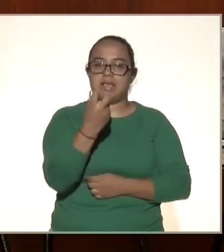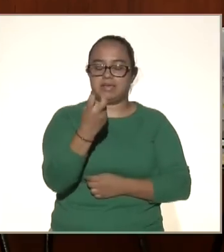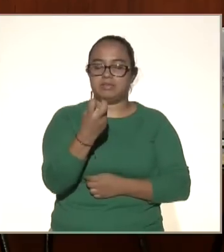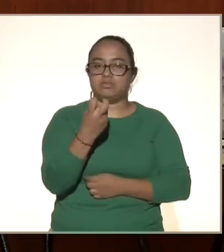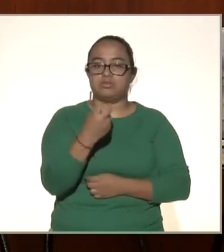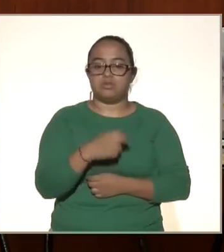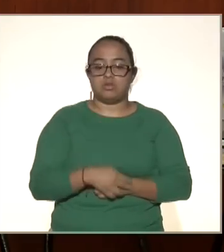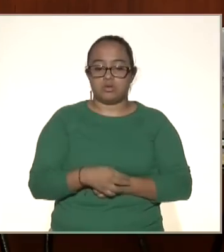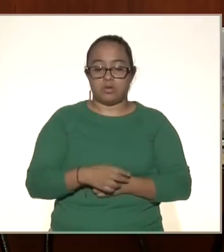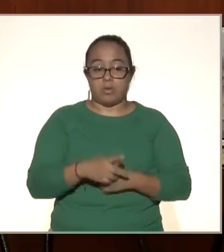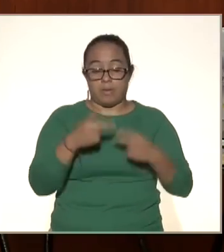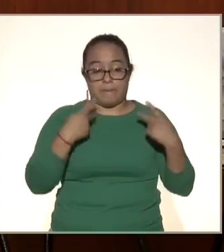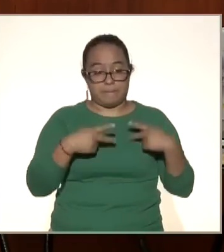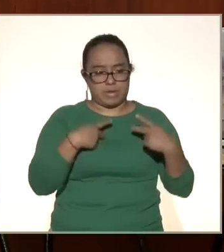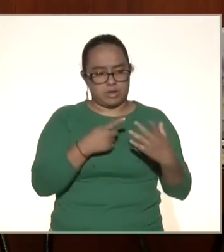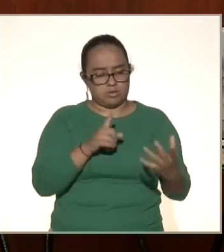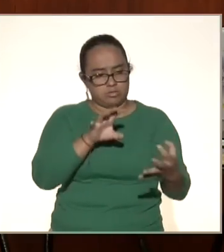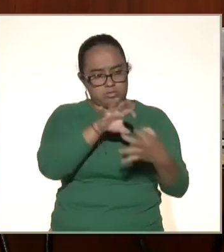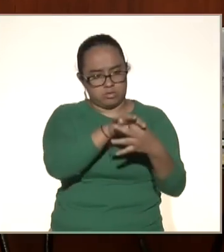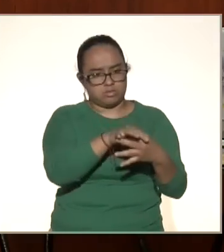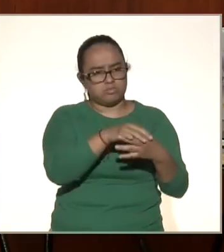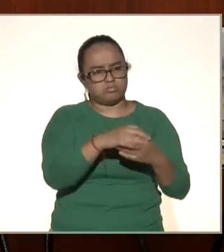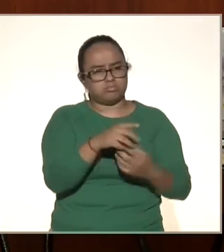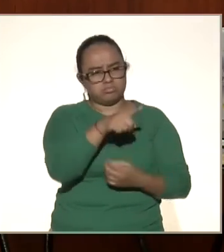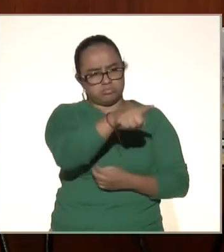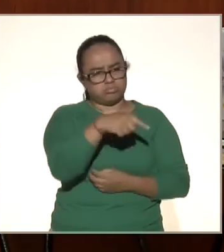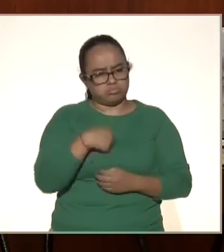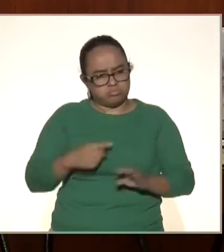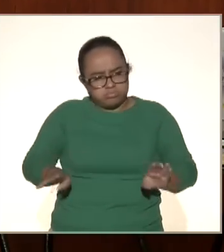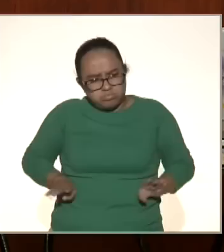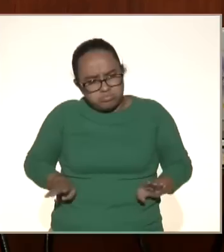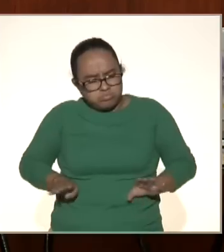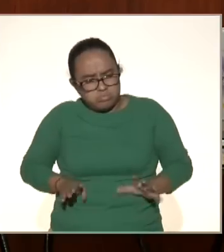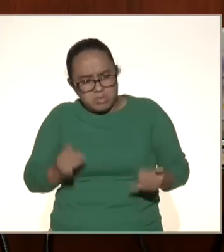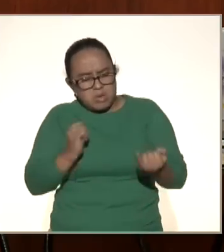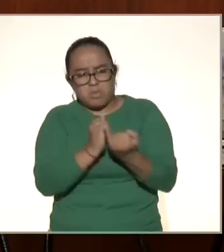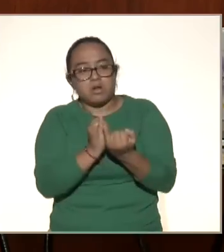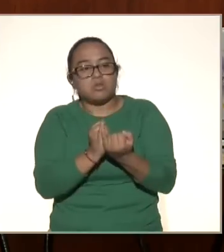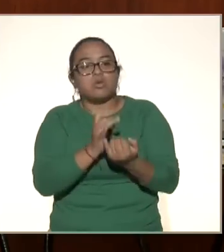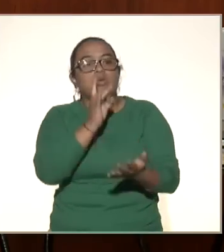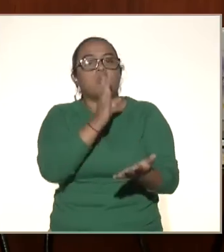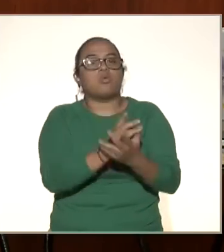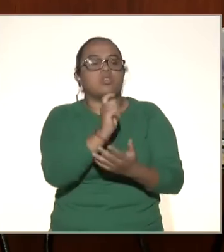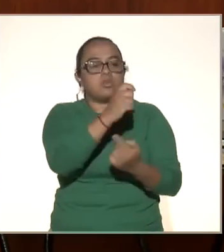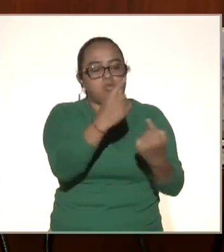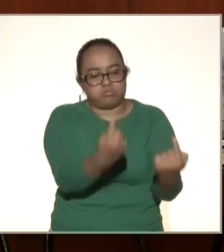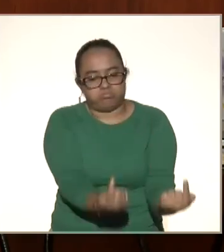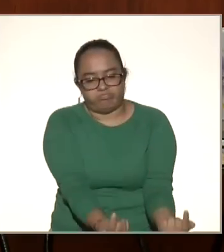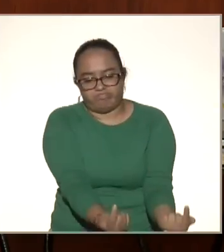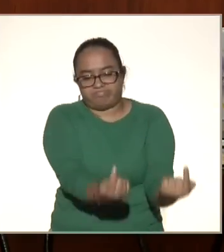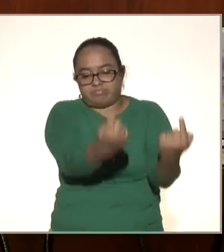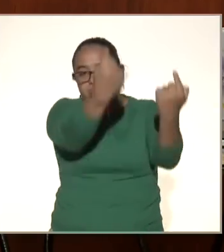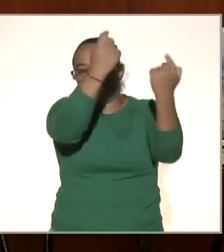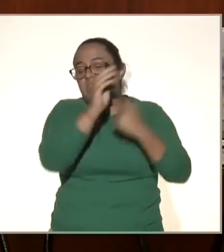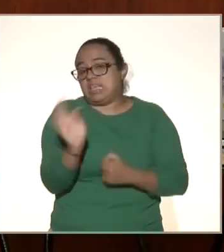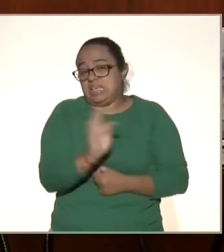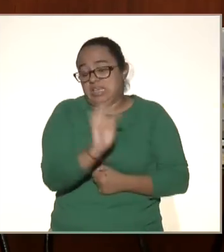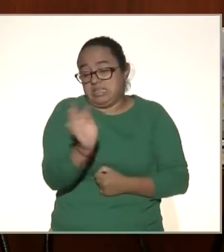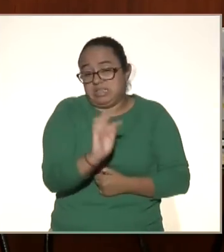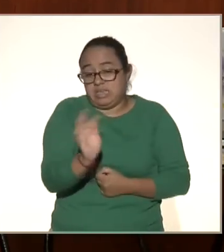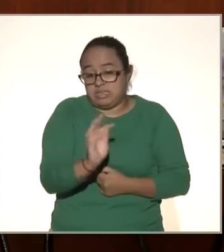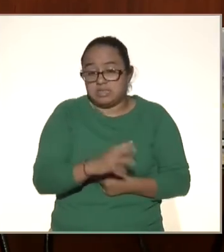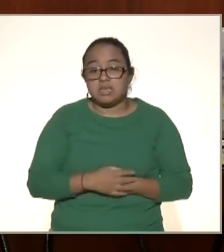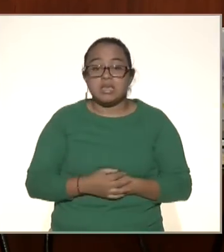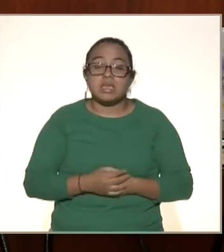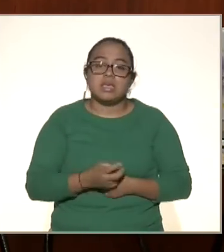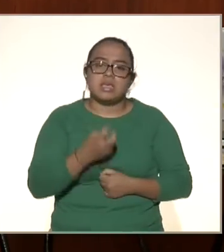estamos uniéndonos personas que realmente igual no tenemos muchas cosas en común, más que lo vivido en una infancia puede ser, ¿no? Y esto puede ayudarnos